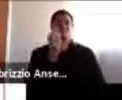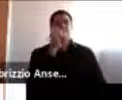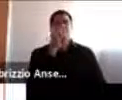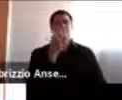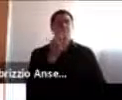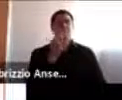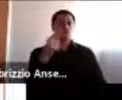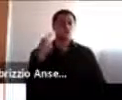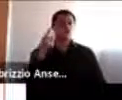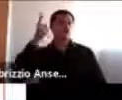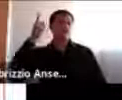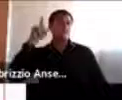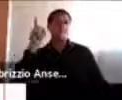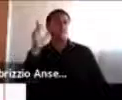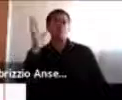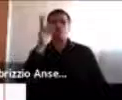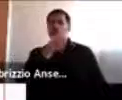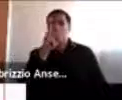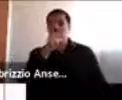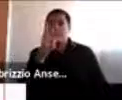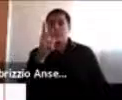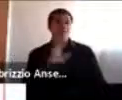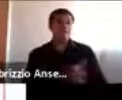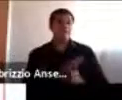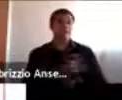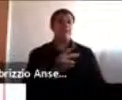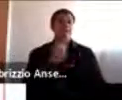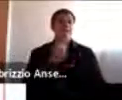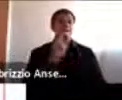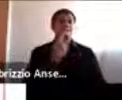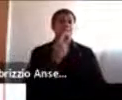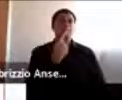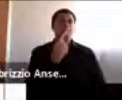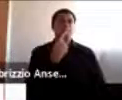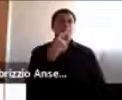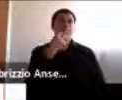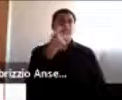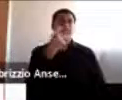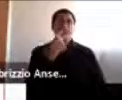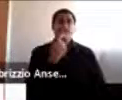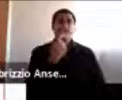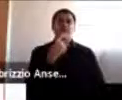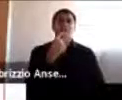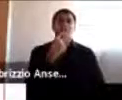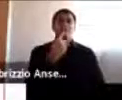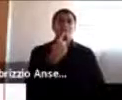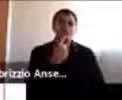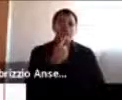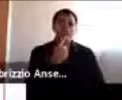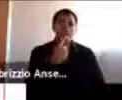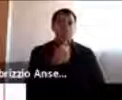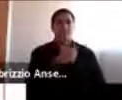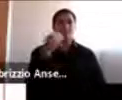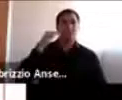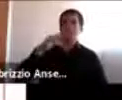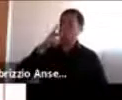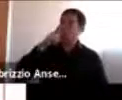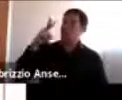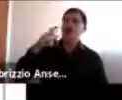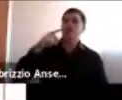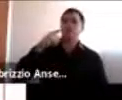importante decirle aquí juntamos los labios a ver hagámoslo junto y eso puede ser más significativo para el aprendizaje del niño